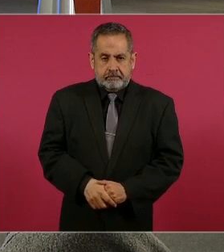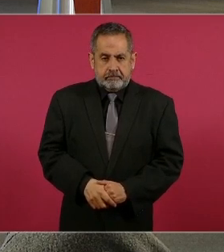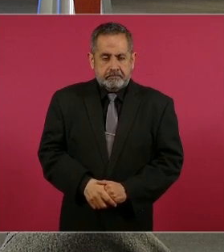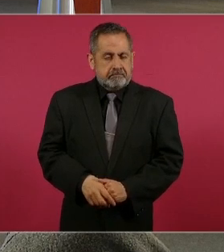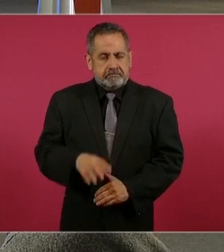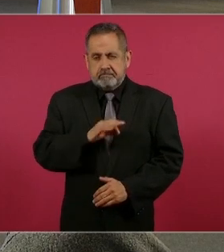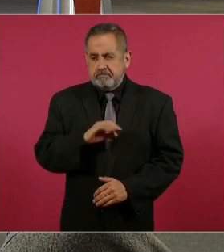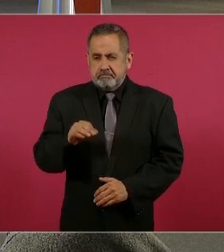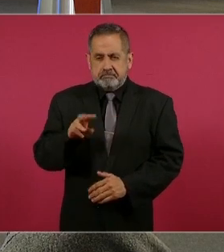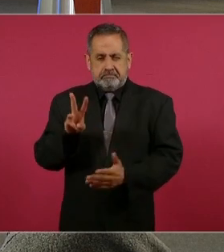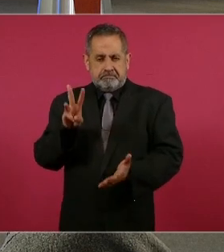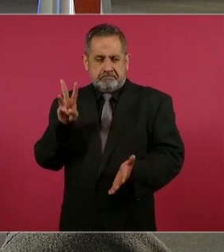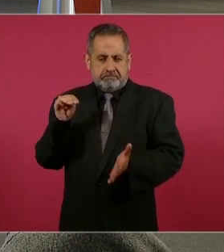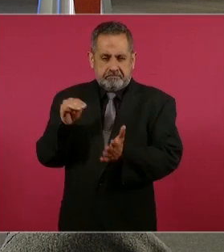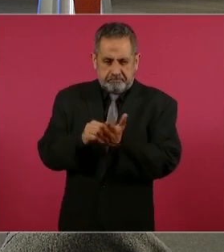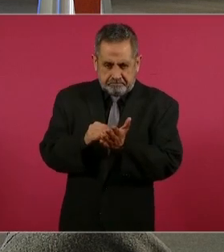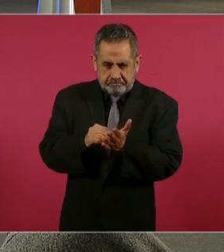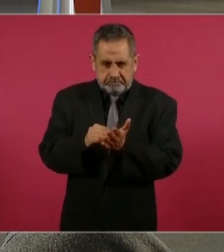más de